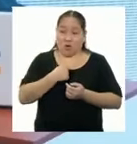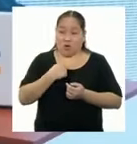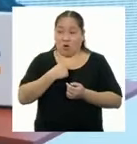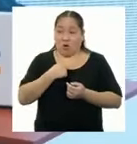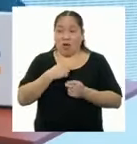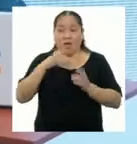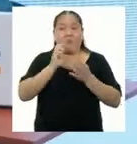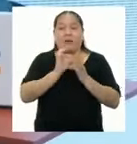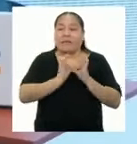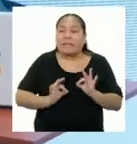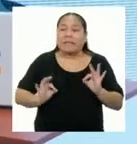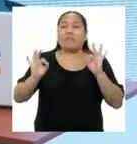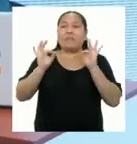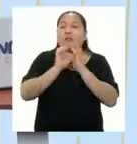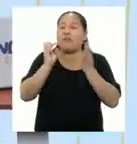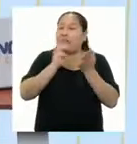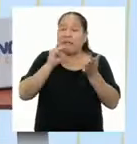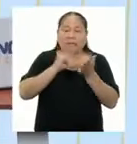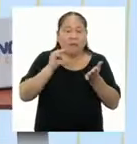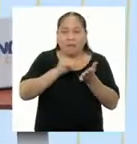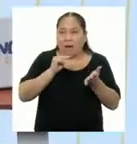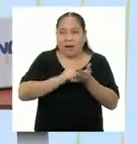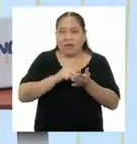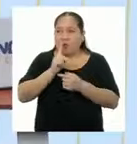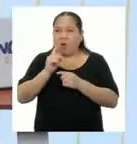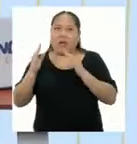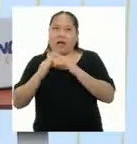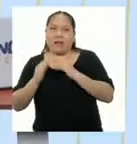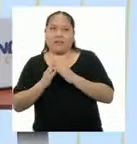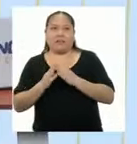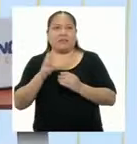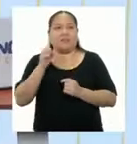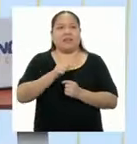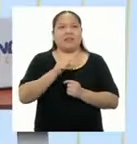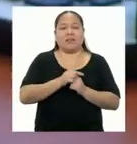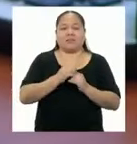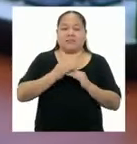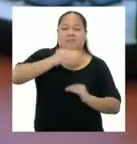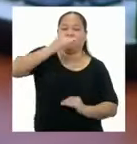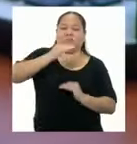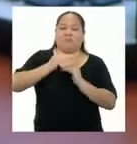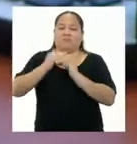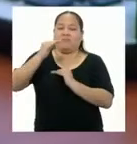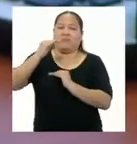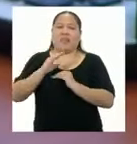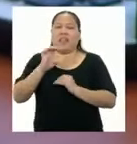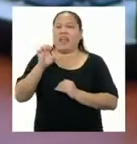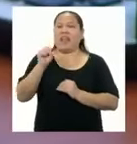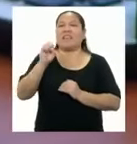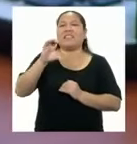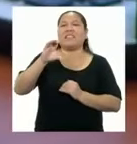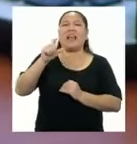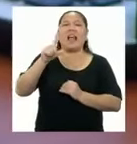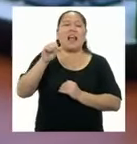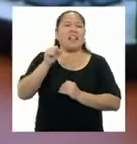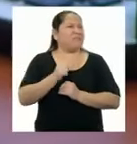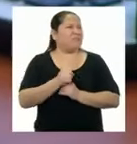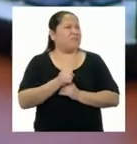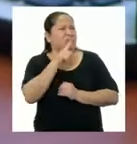importantes que la casa. No te burles. Una realidad en diversas escalas. ¿Qué es eso de las escalas que